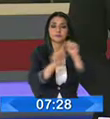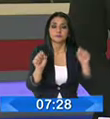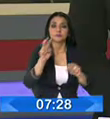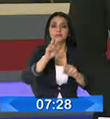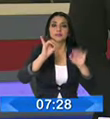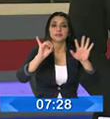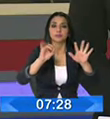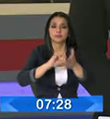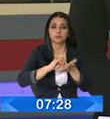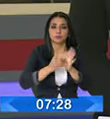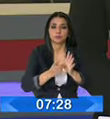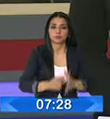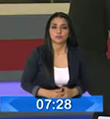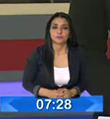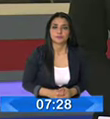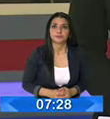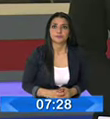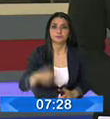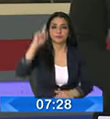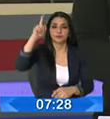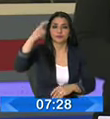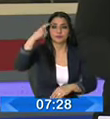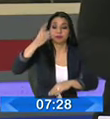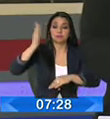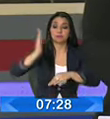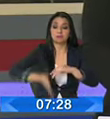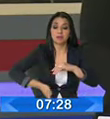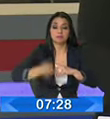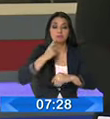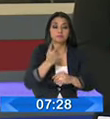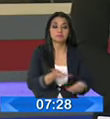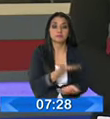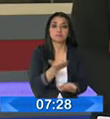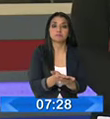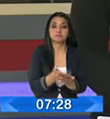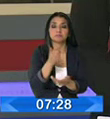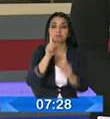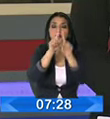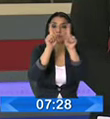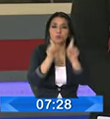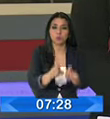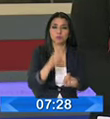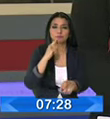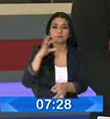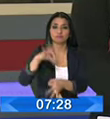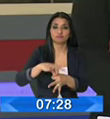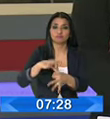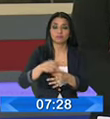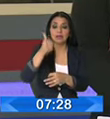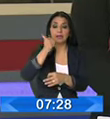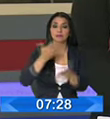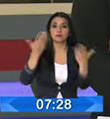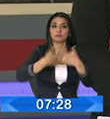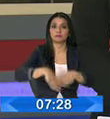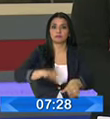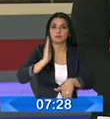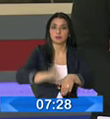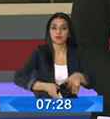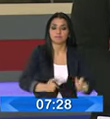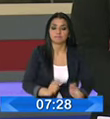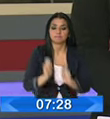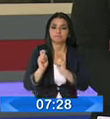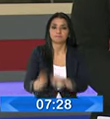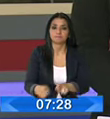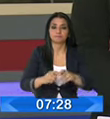7 minutos y el plazo dispuesto por el gobierno para recibir las iniciativas de preguntas para la consulta popular terminó el día de ayer y el bloque de